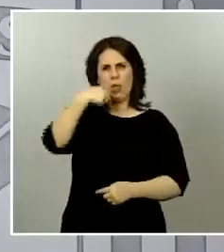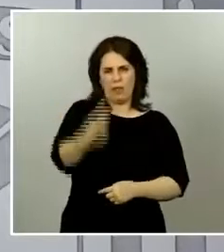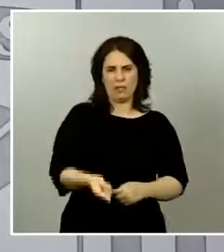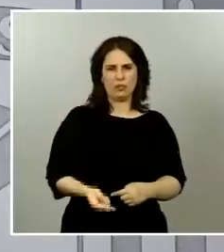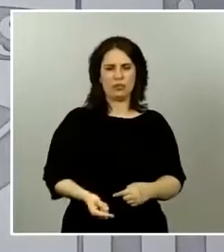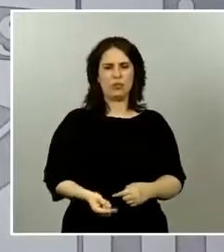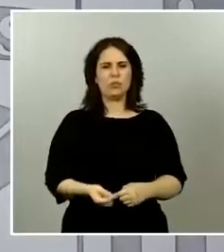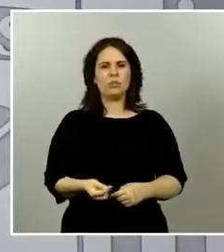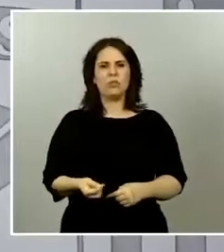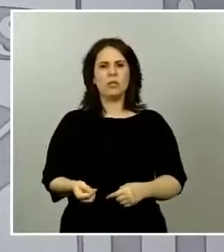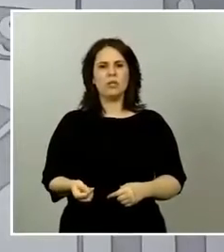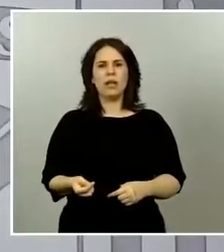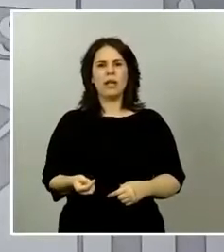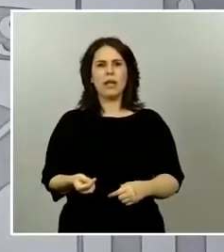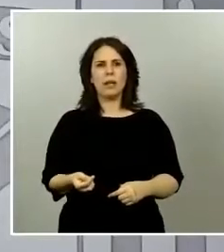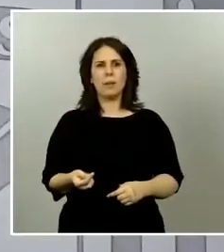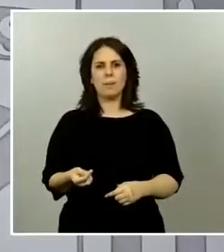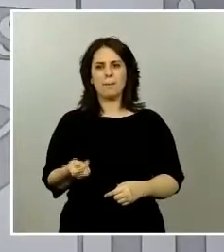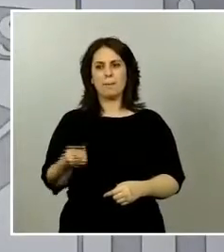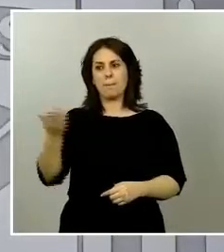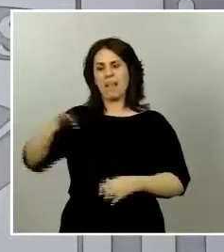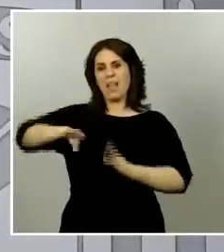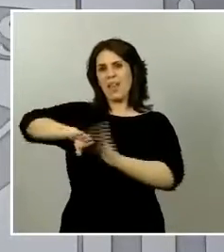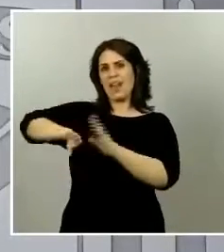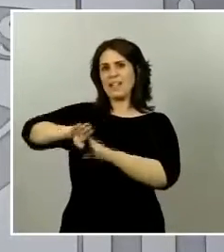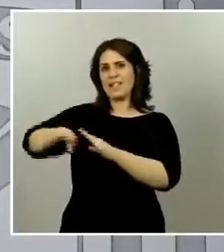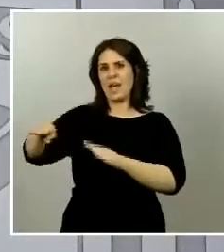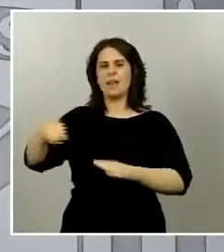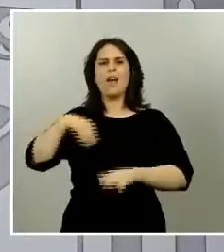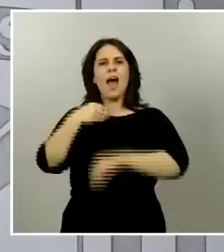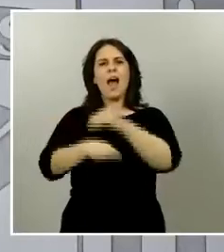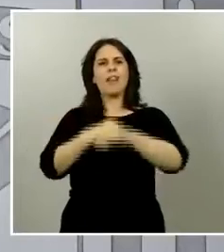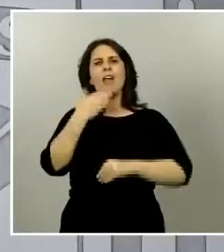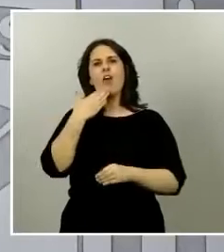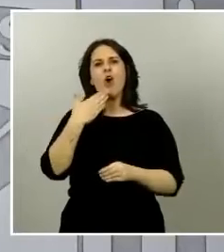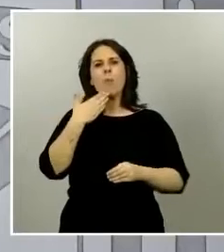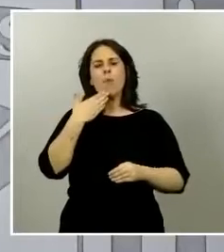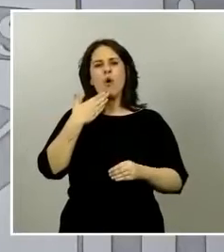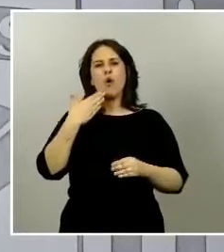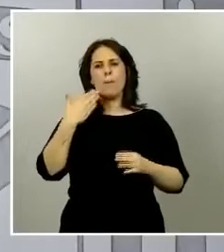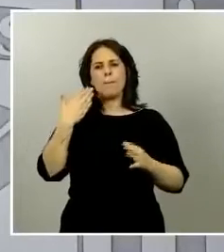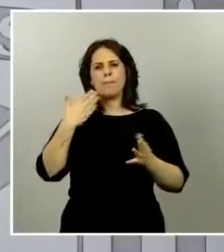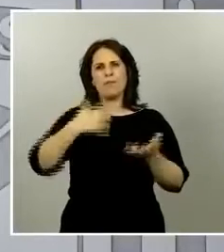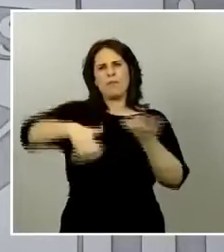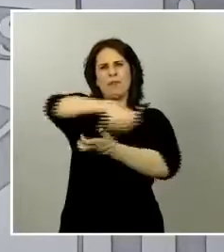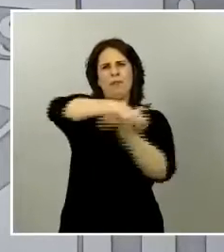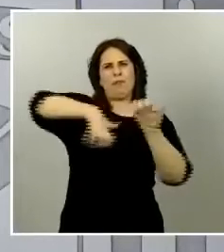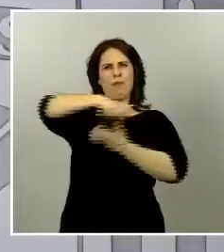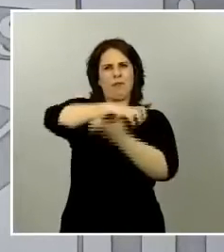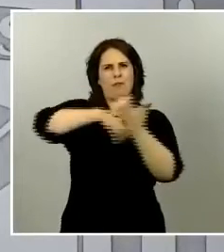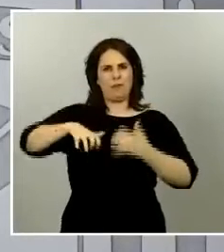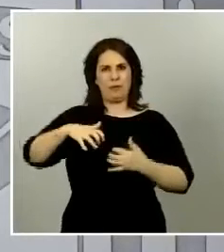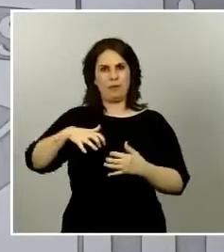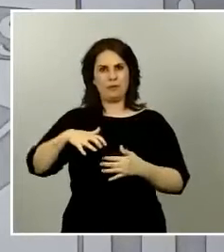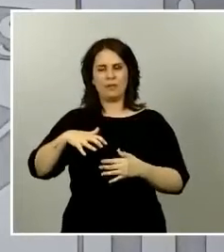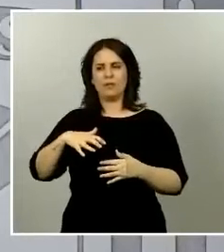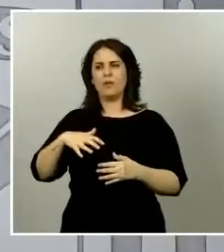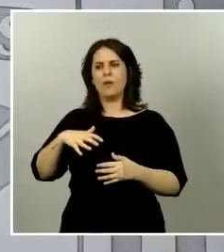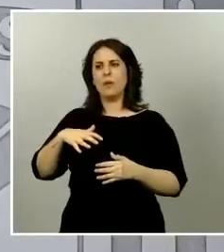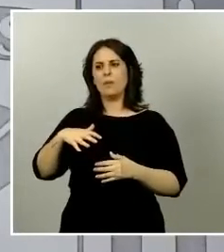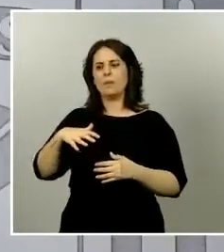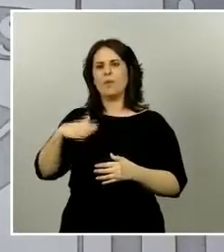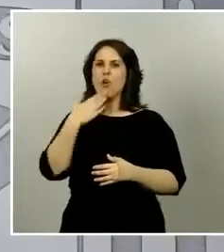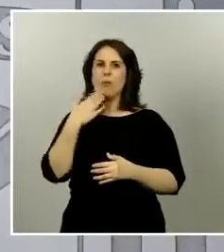prensa posterior al Consejo de Ministros, el ruido que esta derecha estaba haciendo a propósito de que en